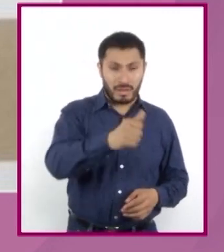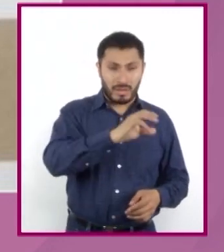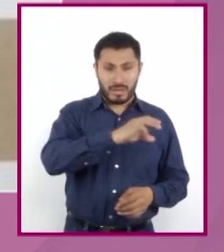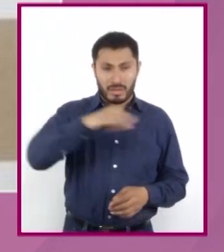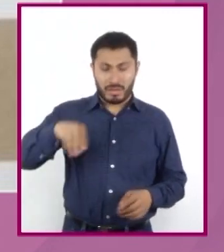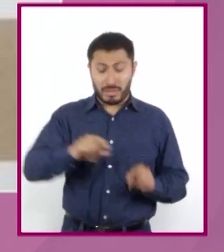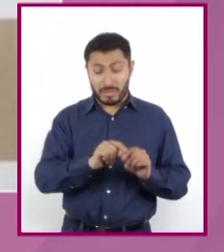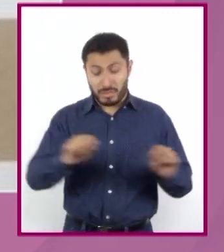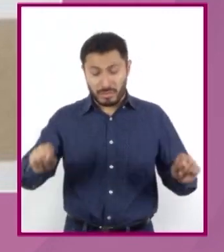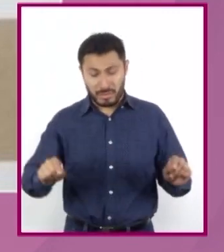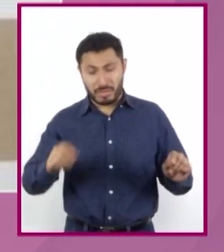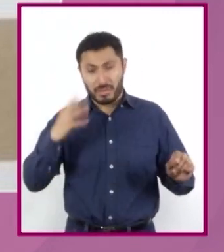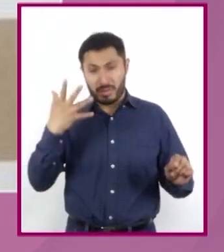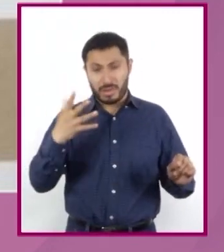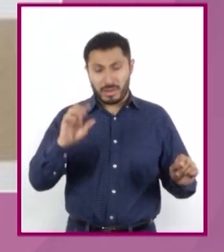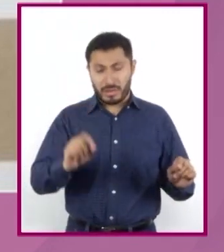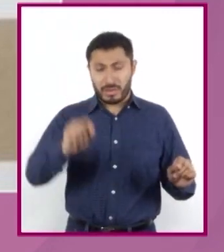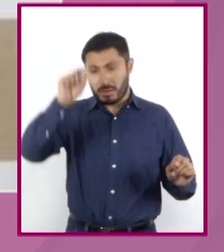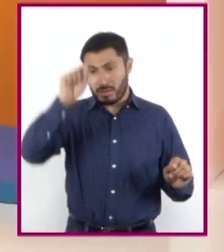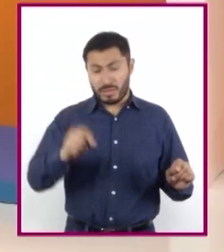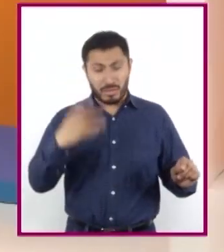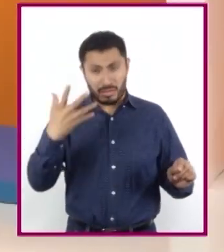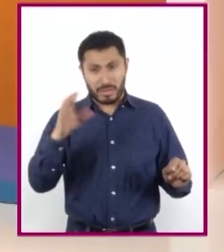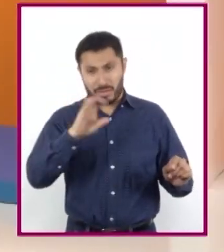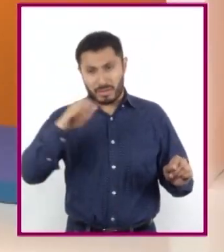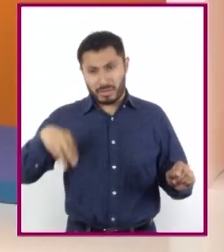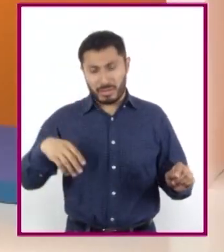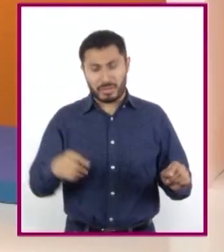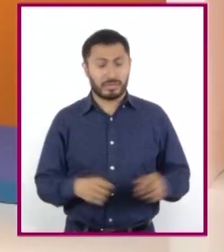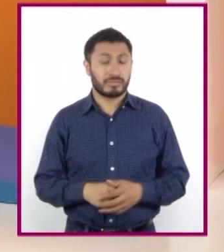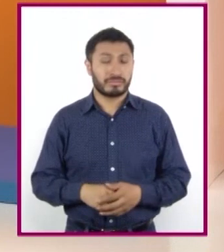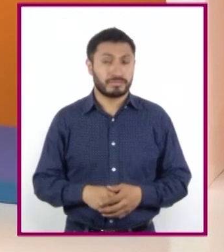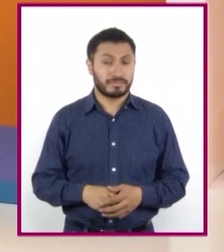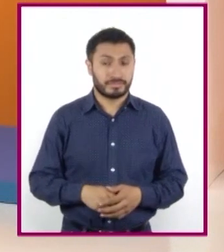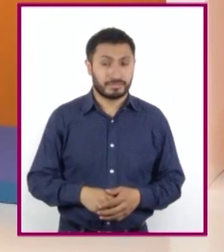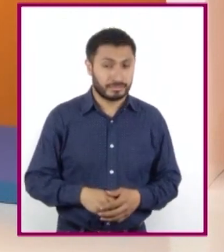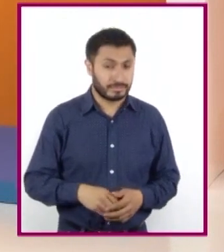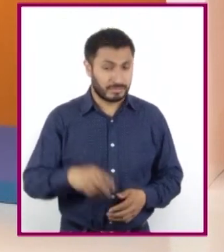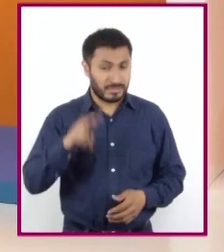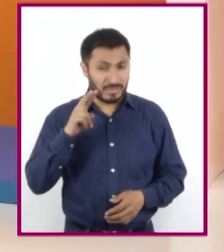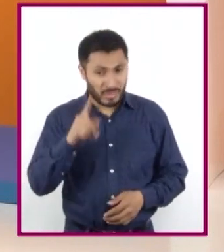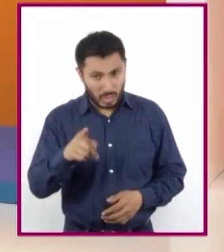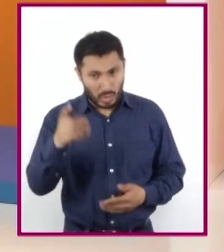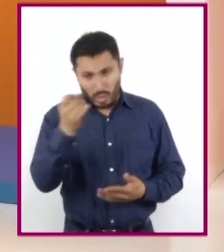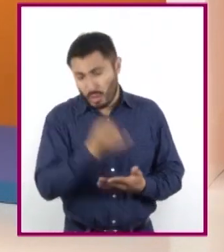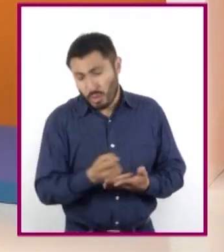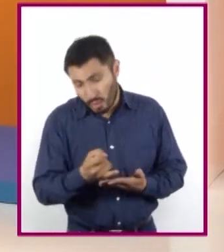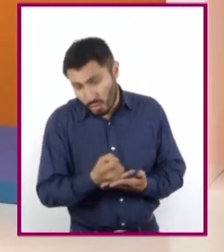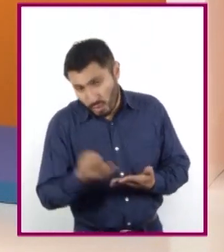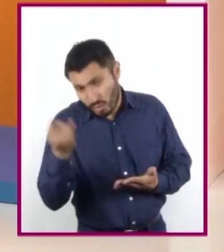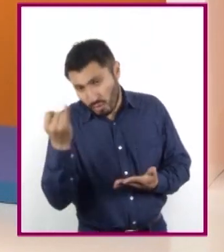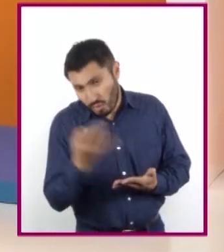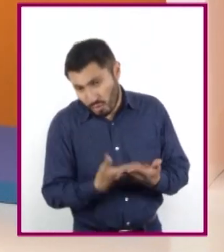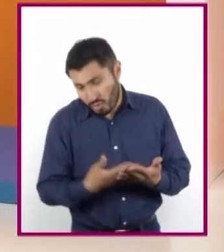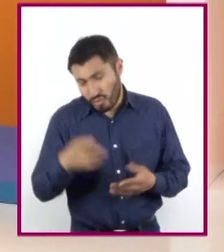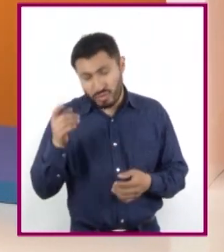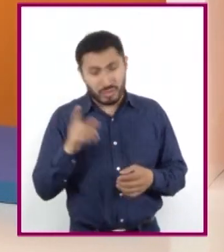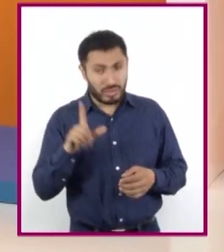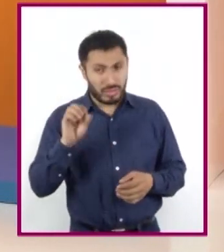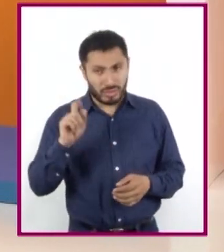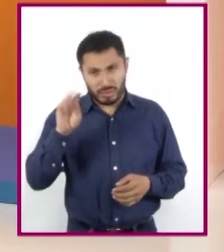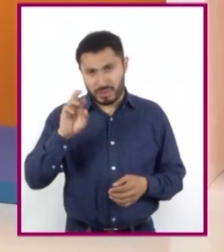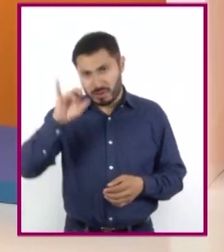de largo por 5 de ancho. Para poder ilustrar su lotería, pueden copiar algunos